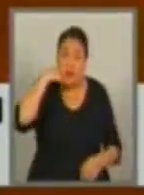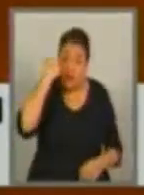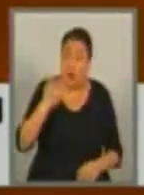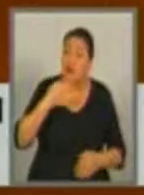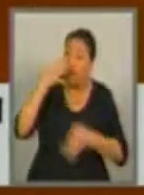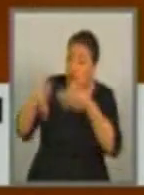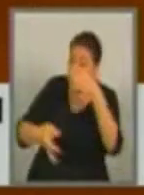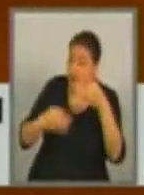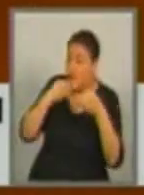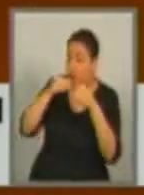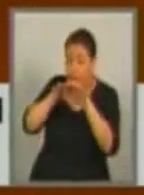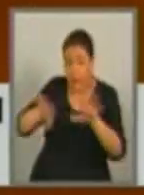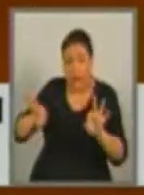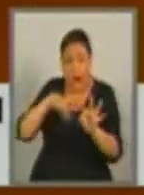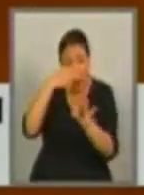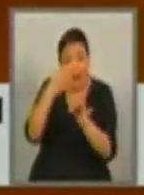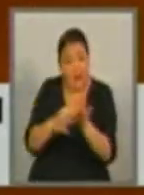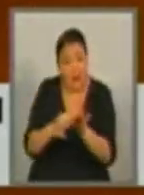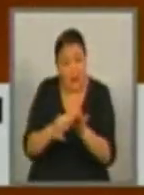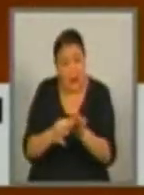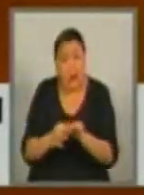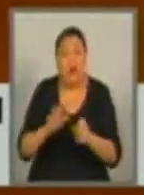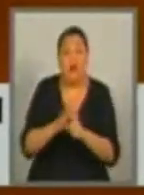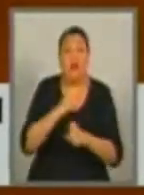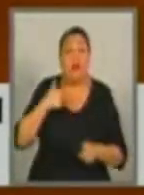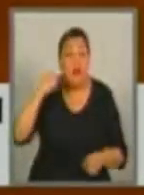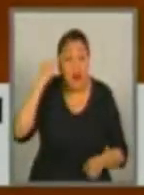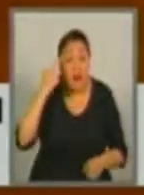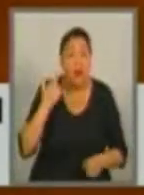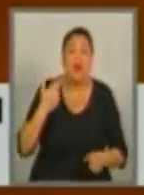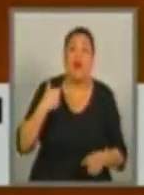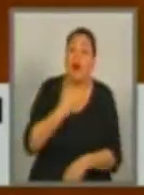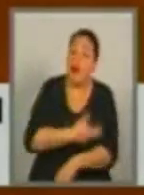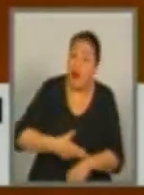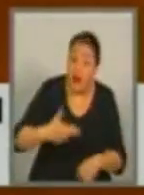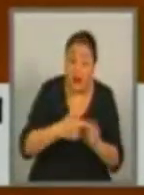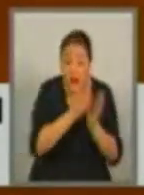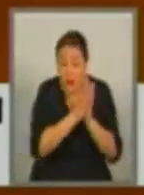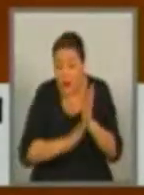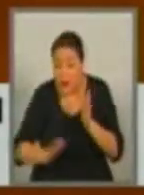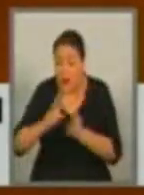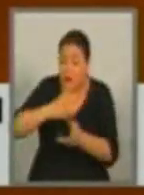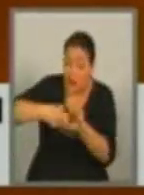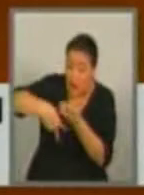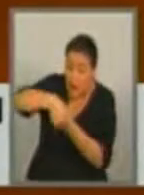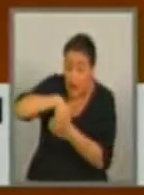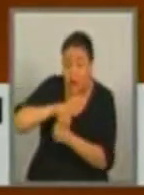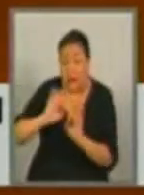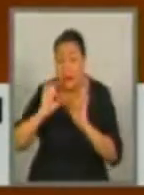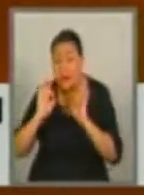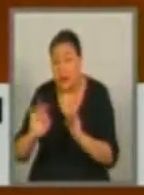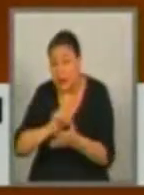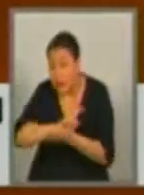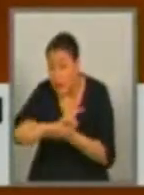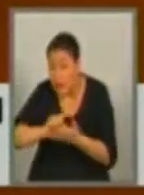y veraz en el marco de un ejercicio eficaz, eficiente,